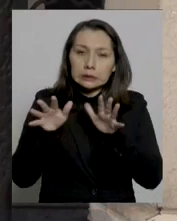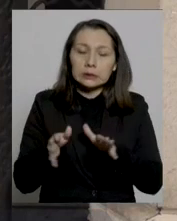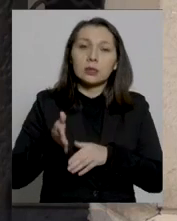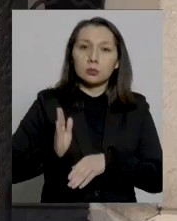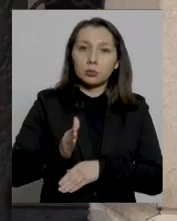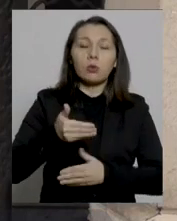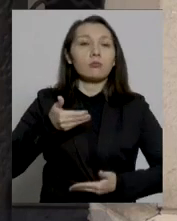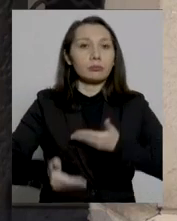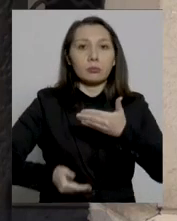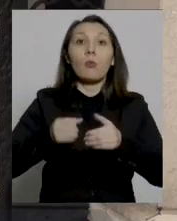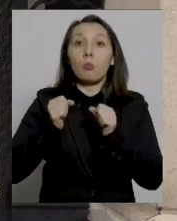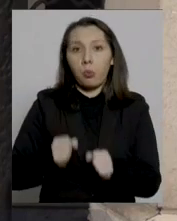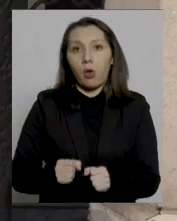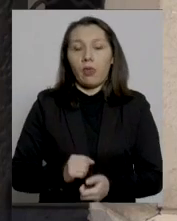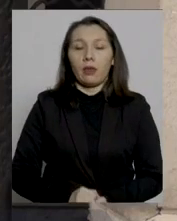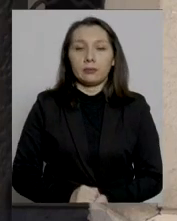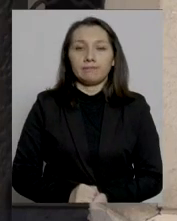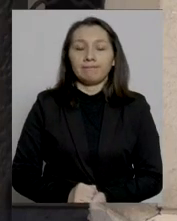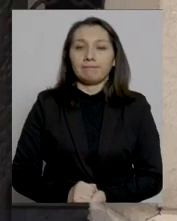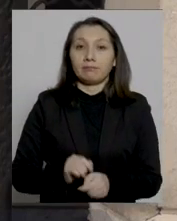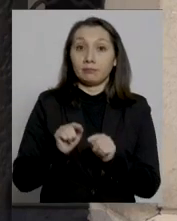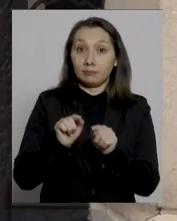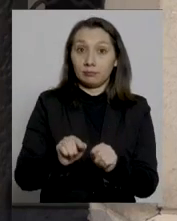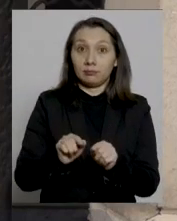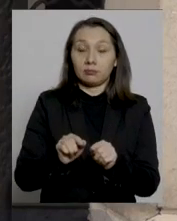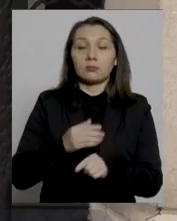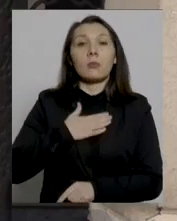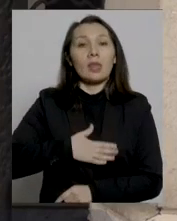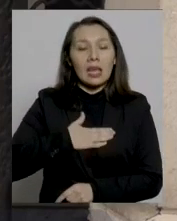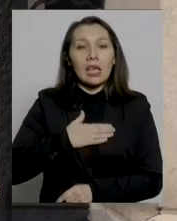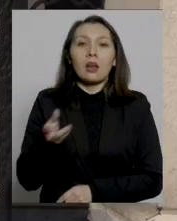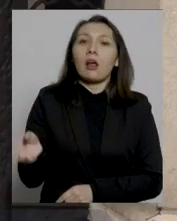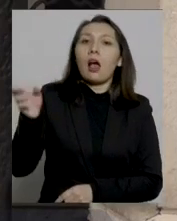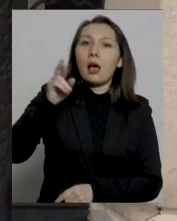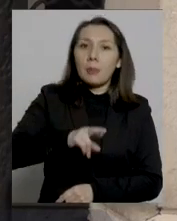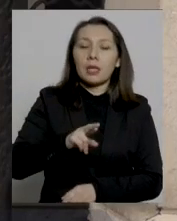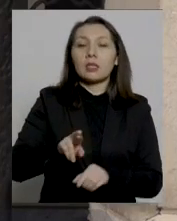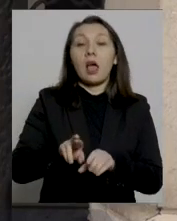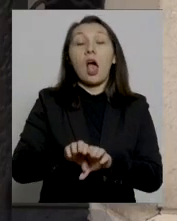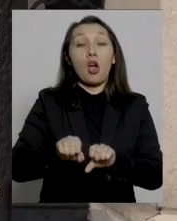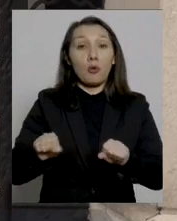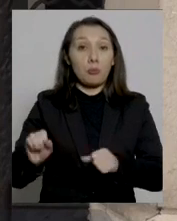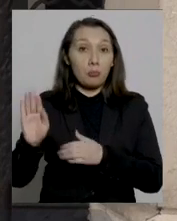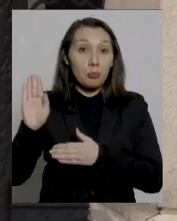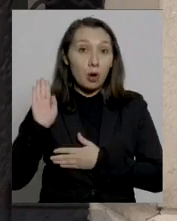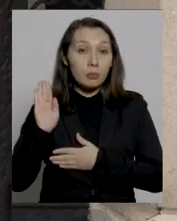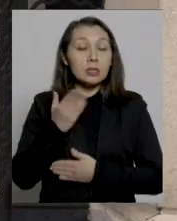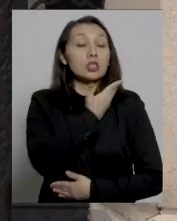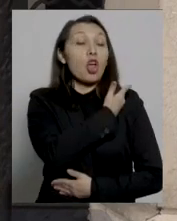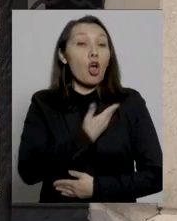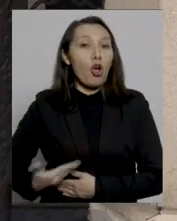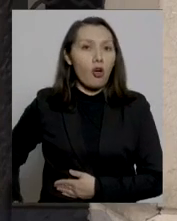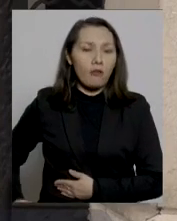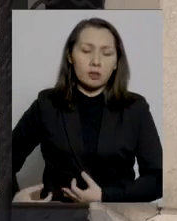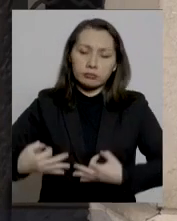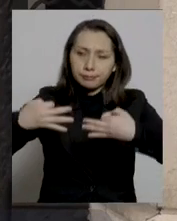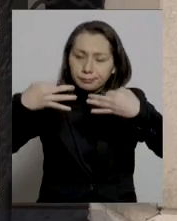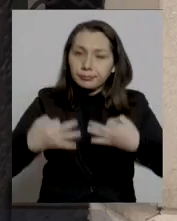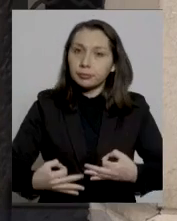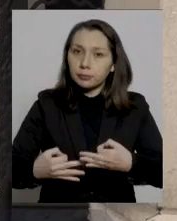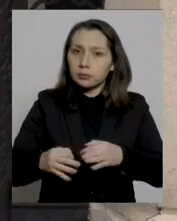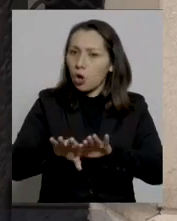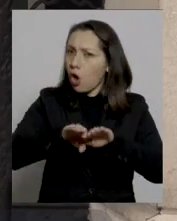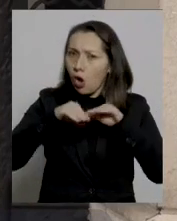seguir funcionando. Por lo tanto, quiero reiterar el compromiso del Gobierno con la más férrea y